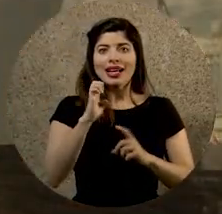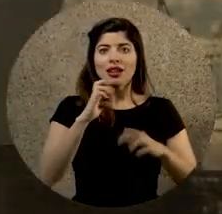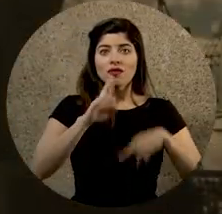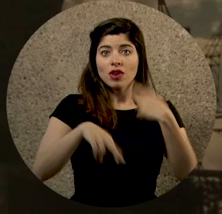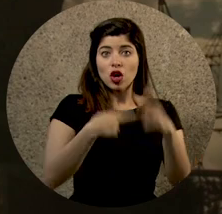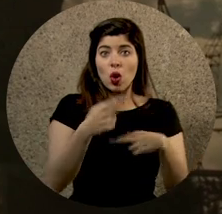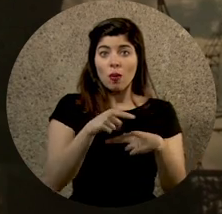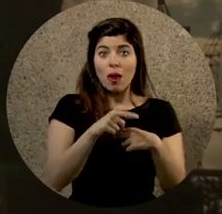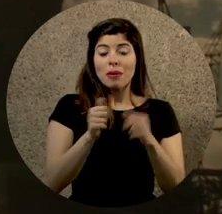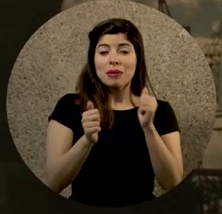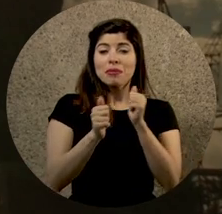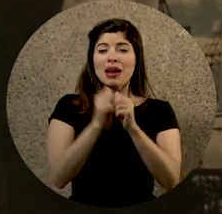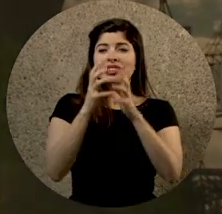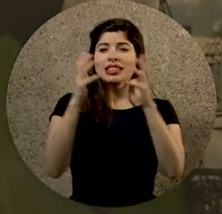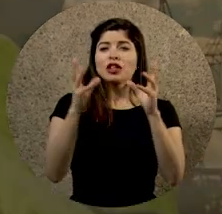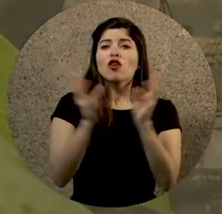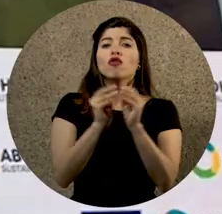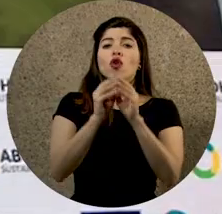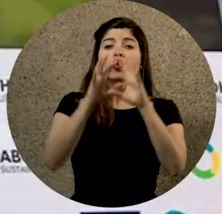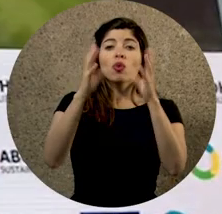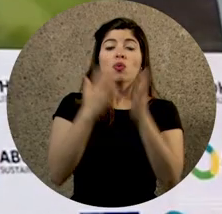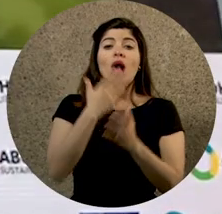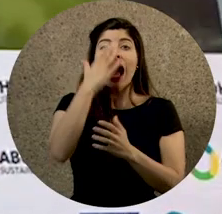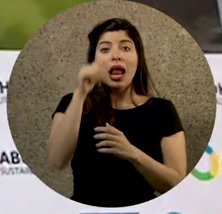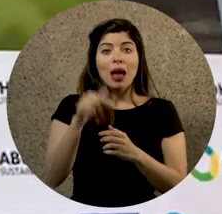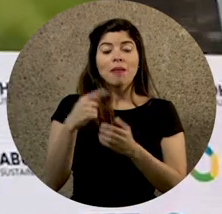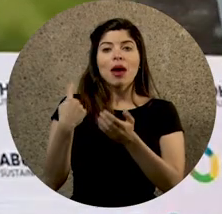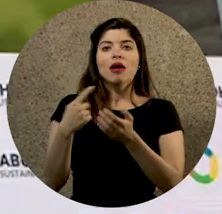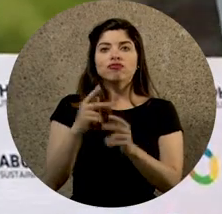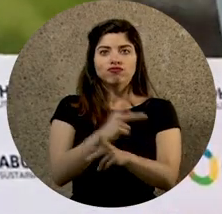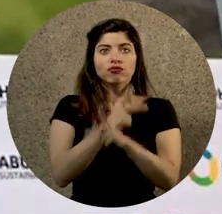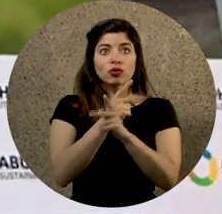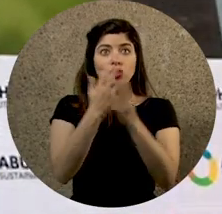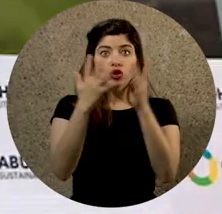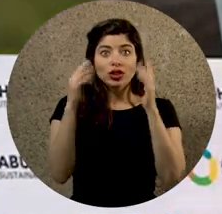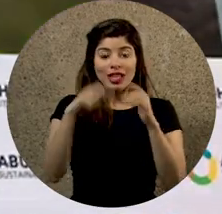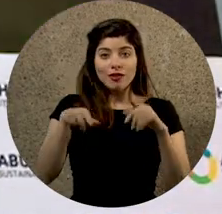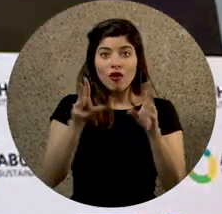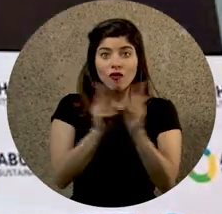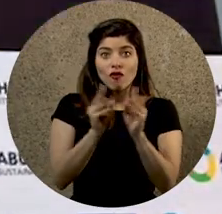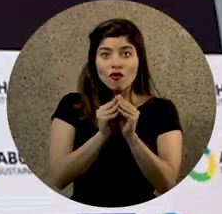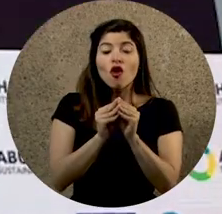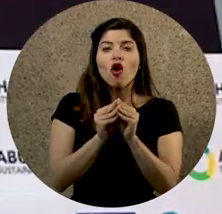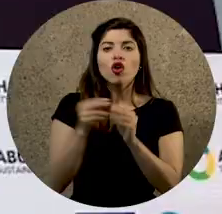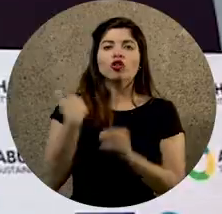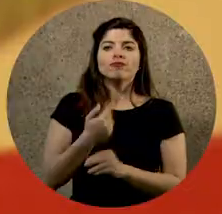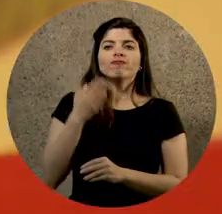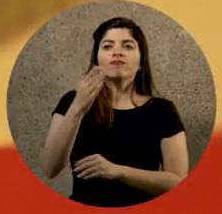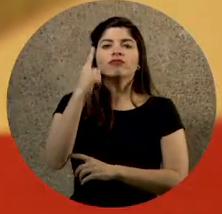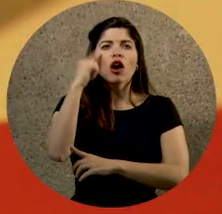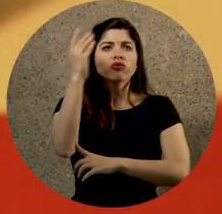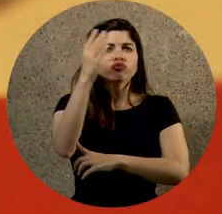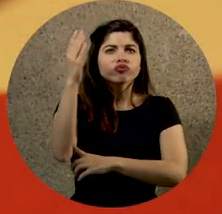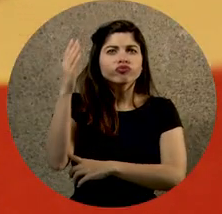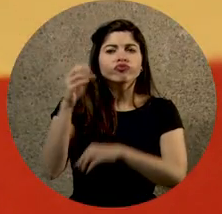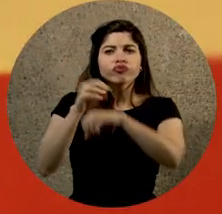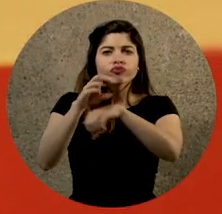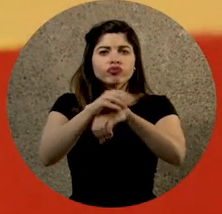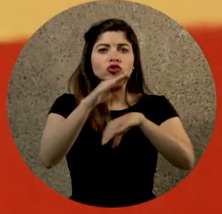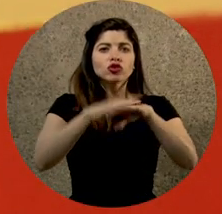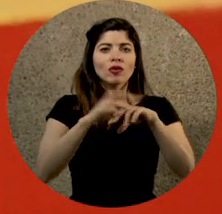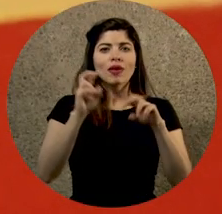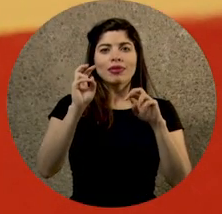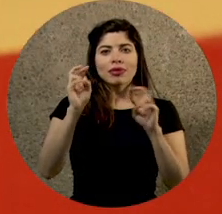en el mayor foro de sostenibilidad del mundo árabe. Nuestro país asesorará a diferentes naciones en materia de energías